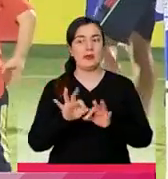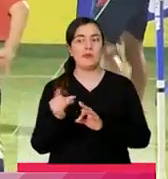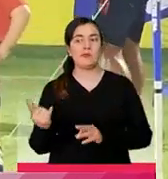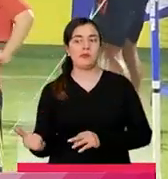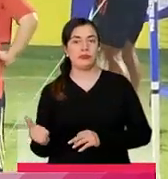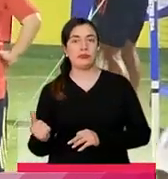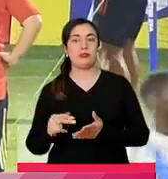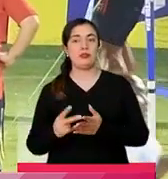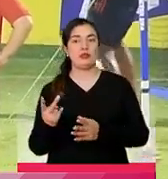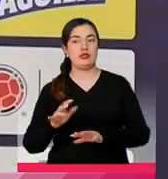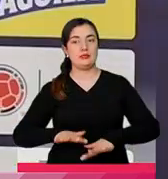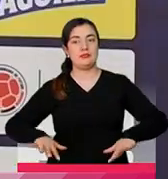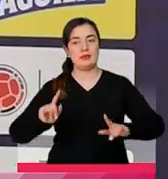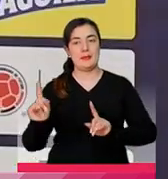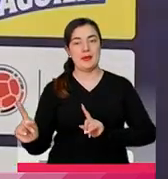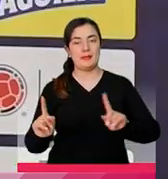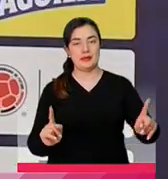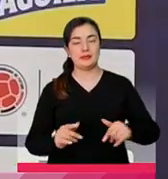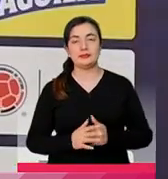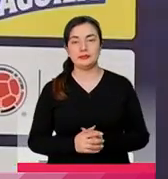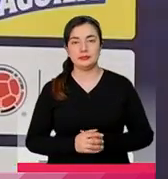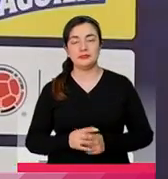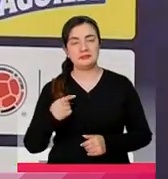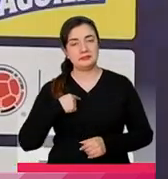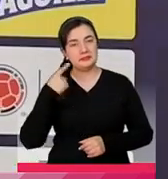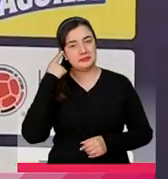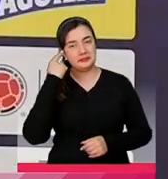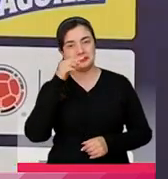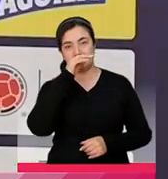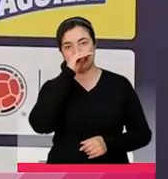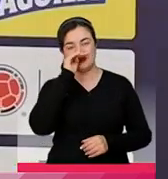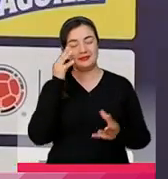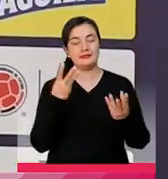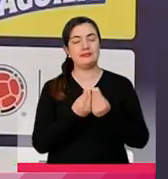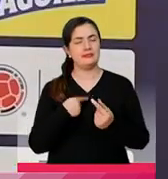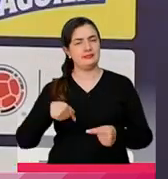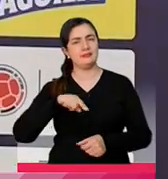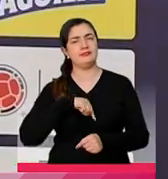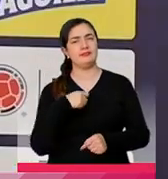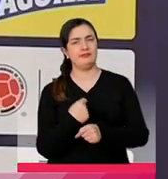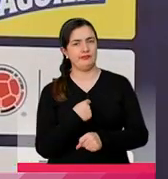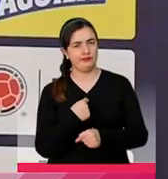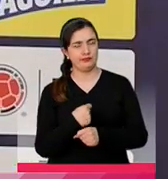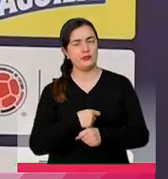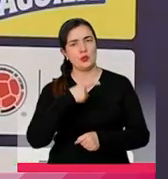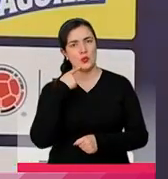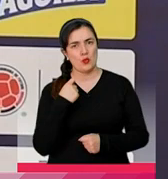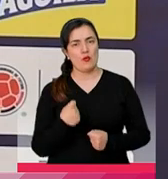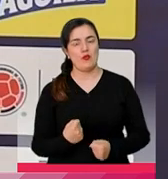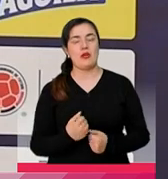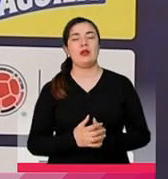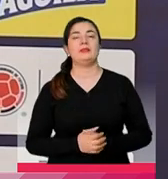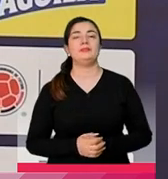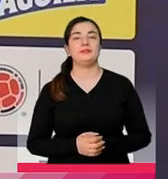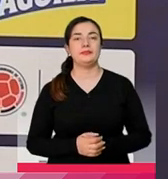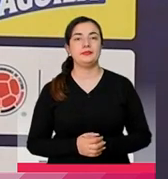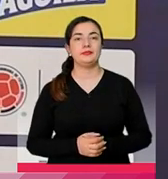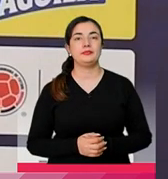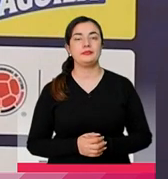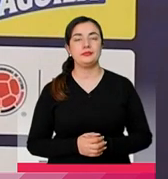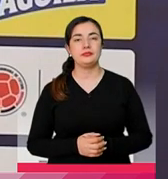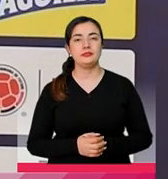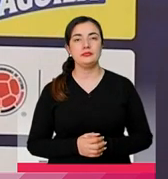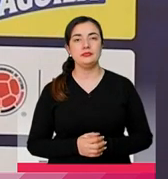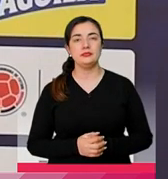dos zonas clave del juego yo pienso que tenemos trabajado mucho con one y ahora puedes